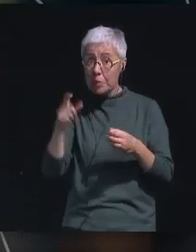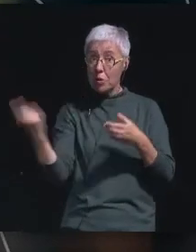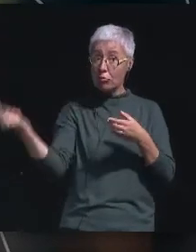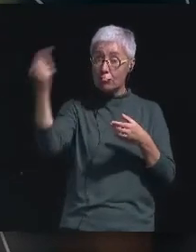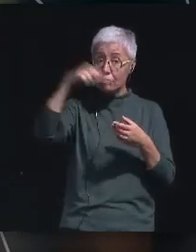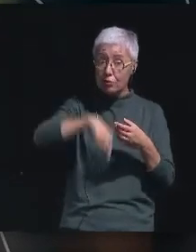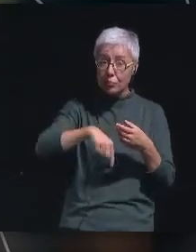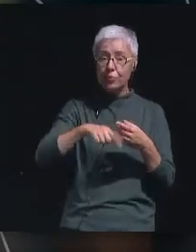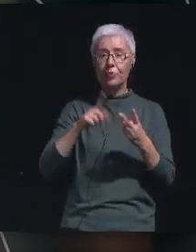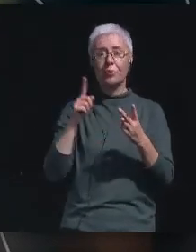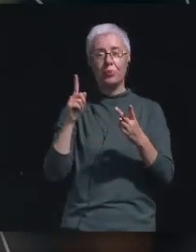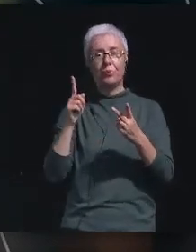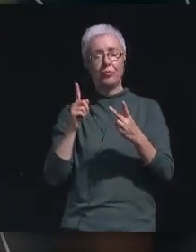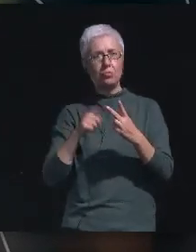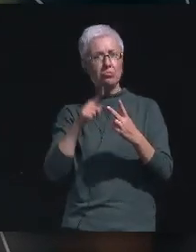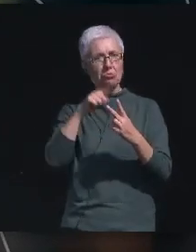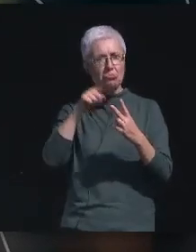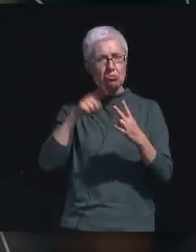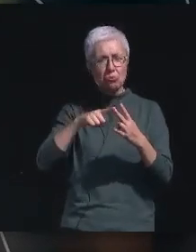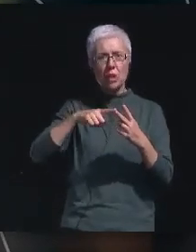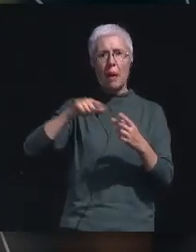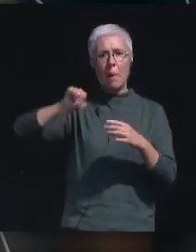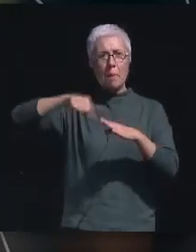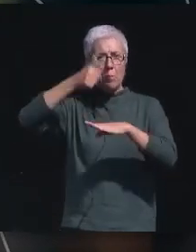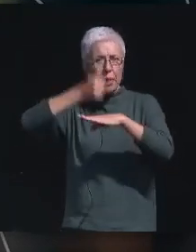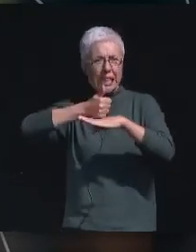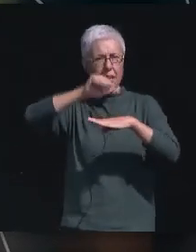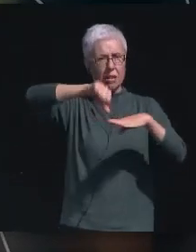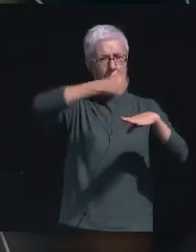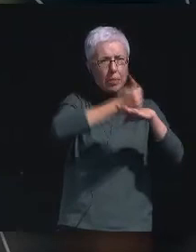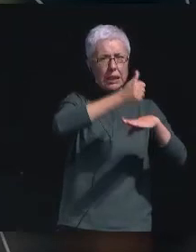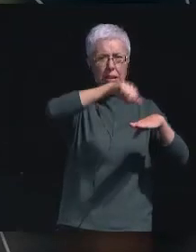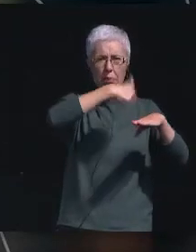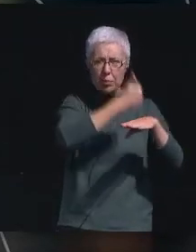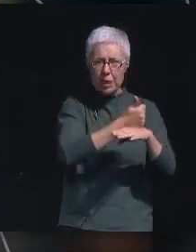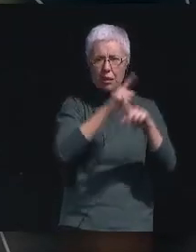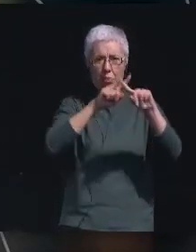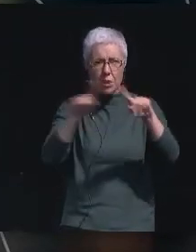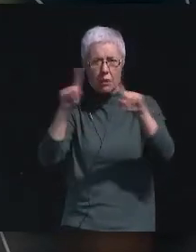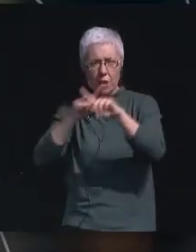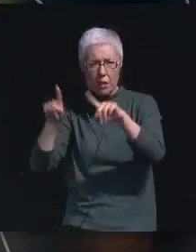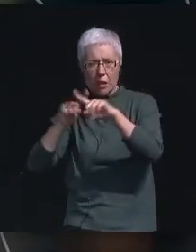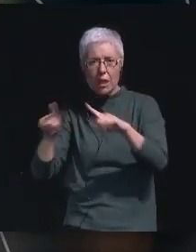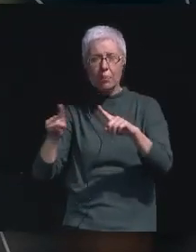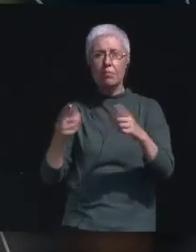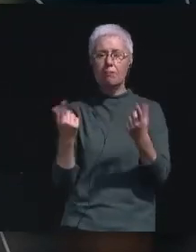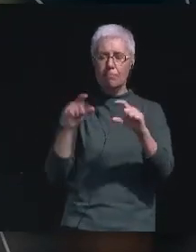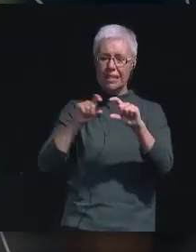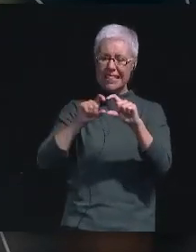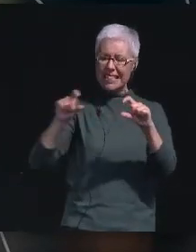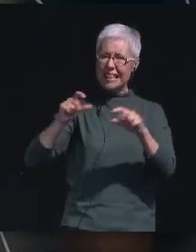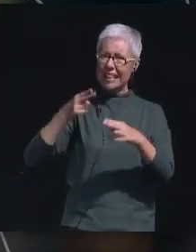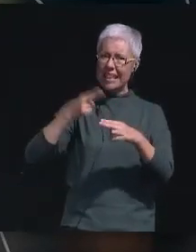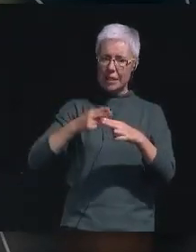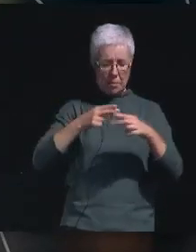consejero ejecutivo del Banco Sabadell, y también con Antoni Brufau, presidente de Repsol. Vamos a hablar con Ferran Rodés sobre las marcas del futuro, sobre